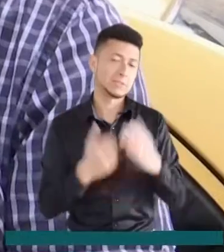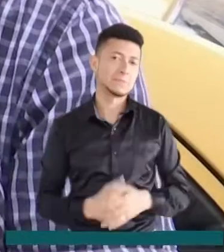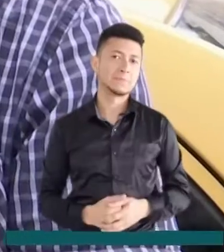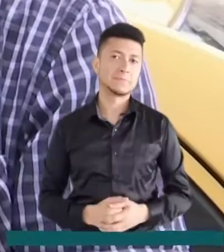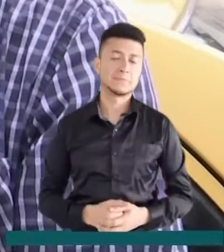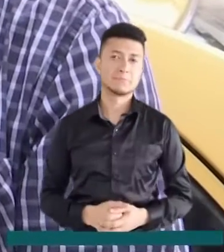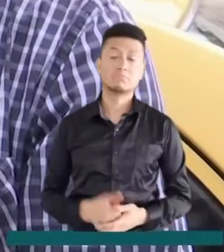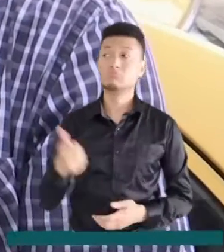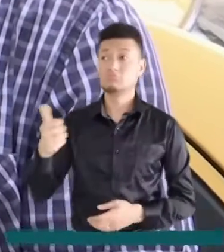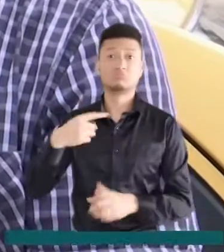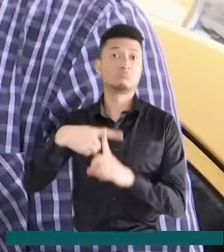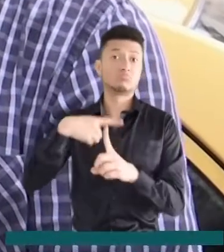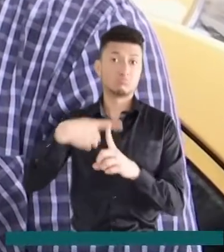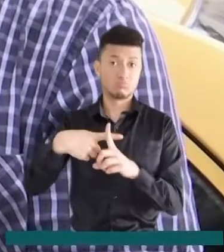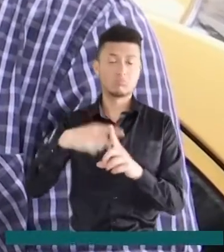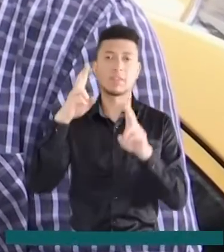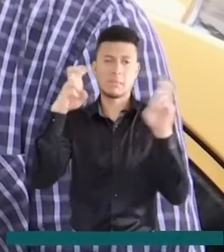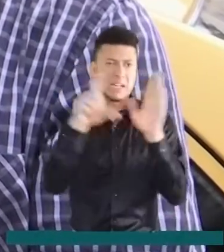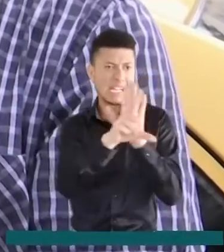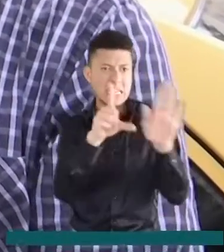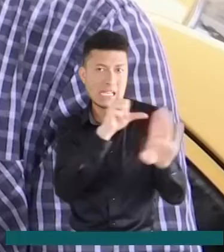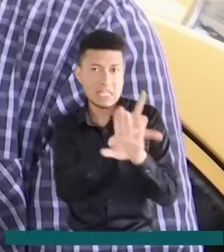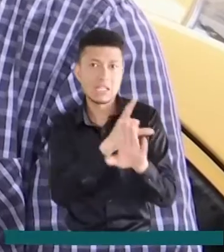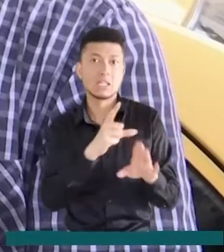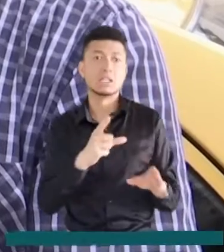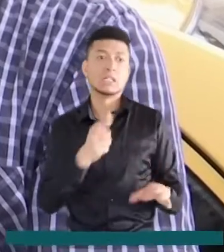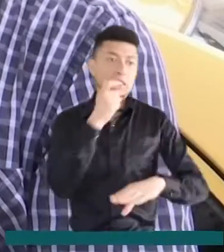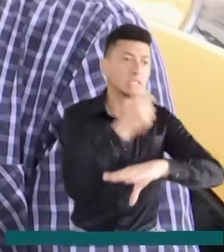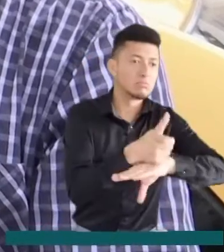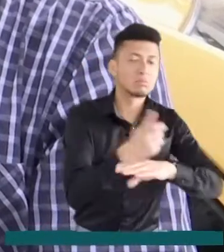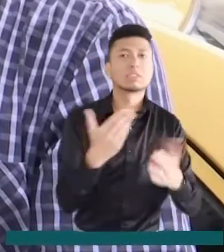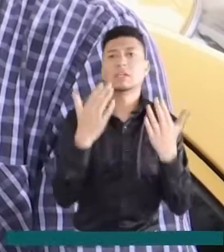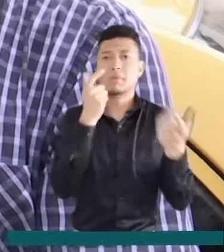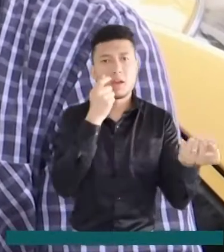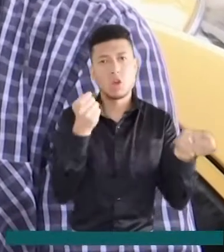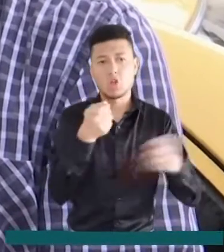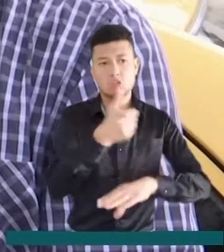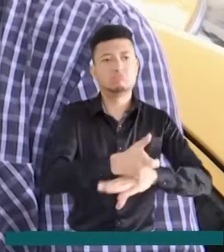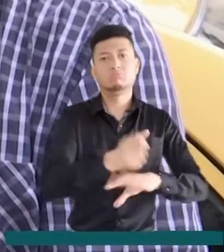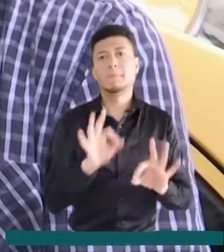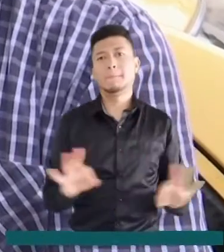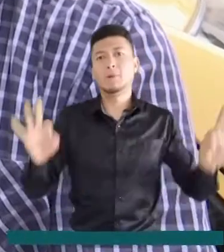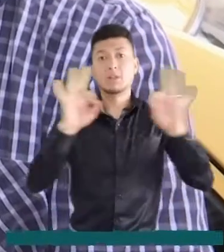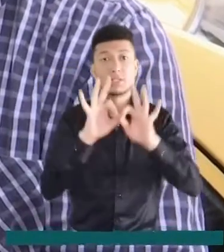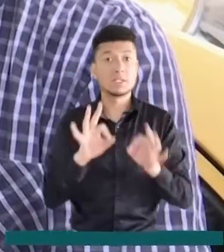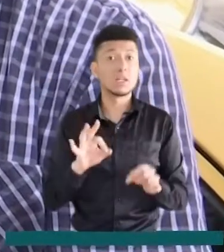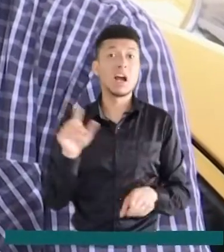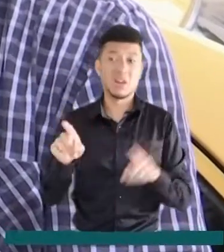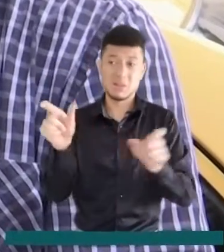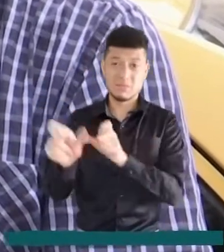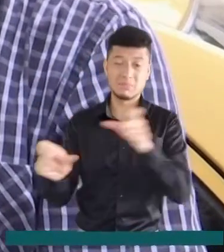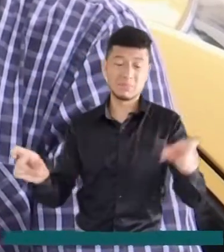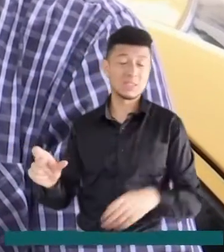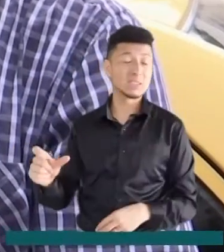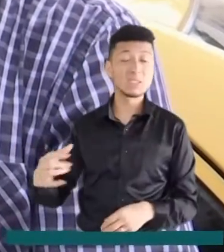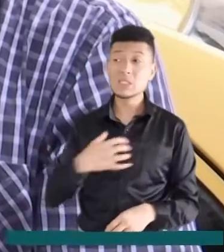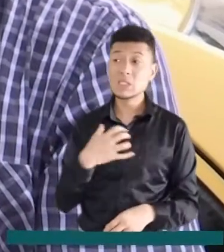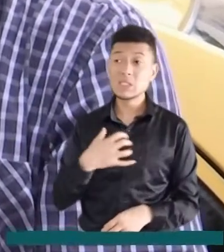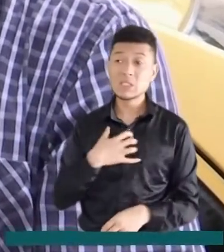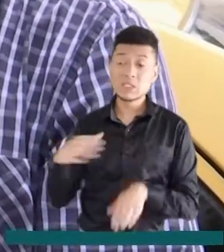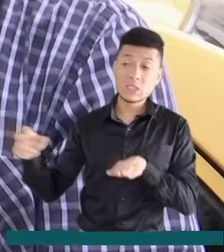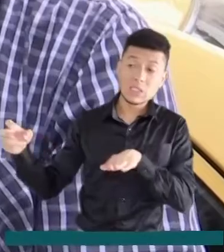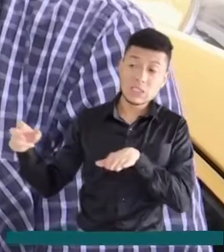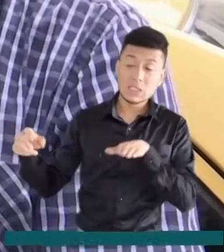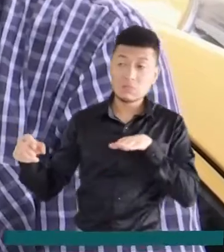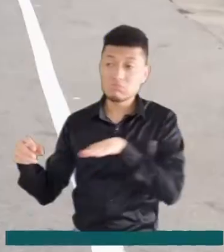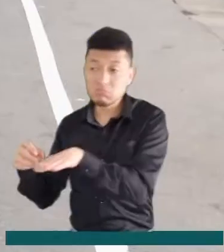cosas. Muy bueno es porque para todo y para todo, para delincuencia, para todo, es muy bueno los controles. Hay veces pues a algunos no les molesta que le esté